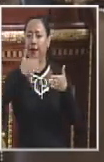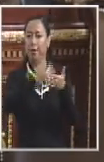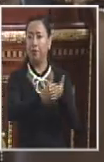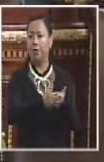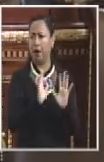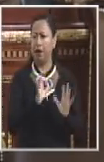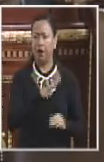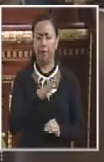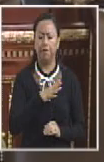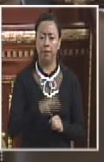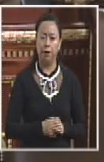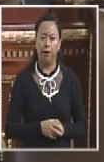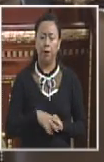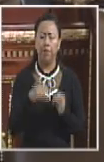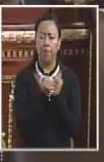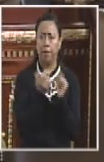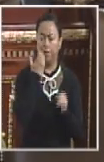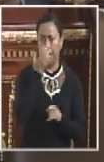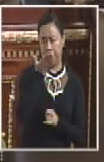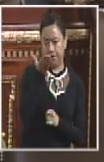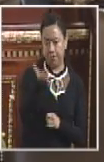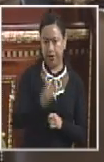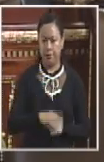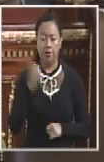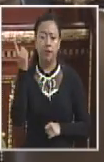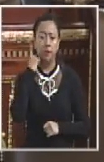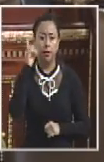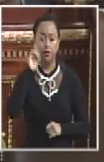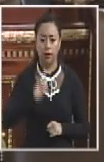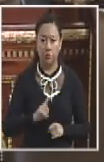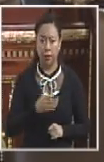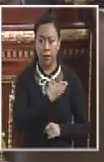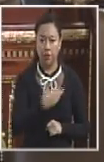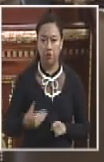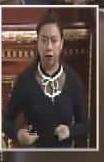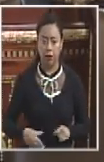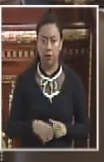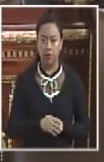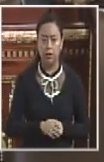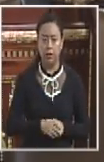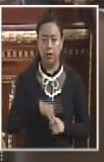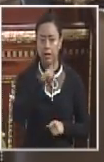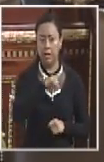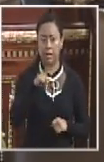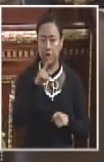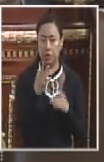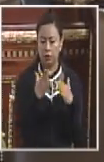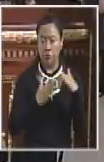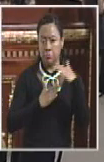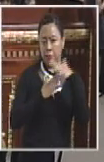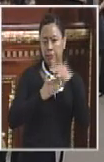también solicitarle, diputada presidenta, que quienes no sean miembros de la mesa directiva puedan ocupar sus curules. Gracias.